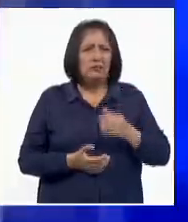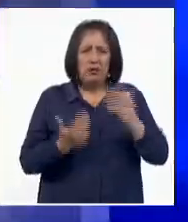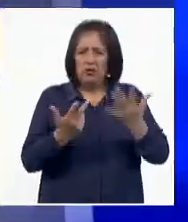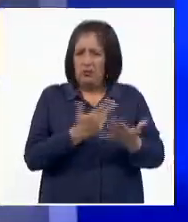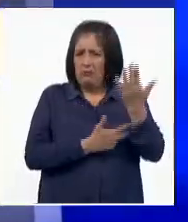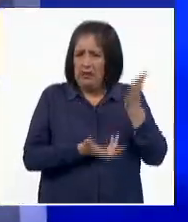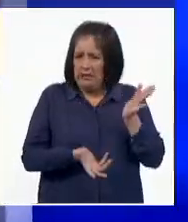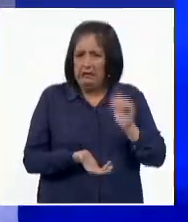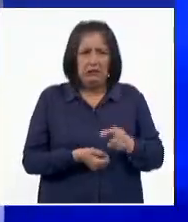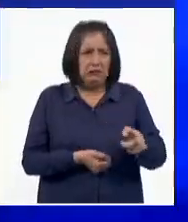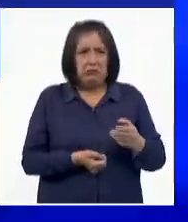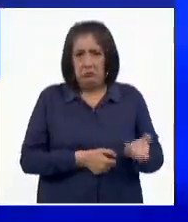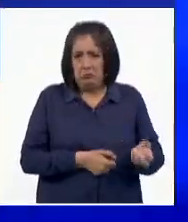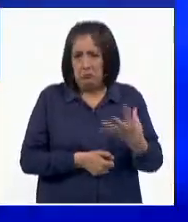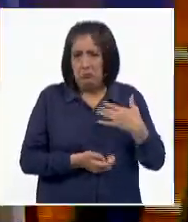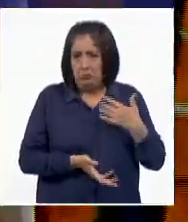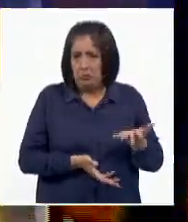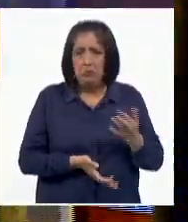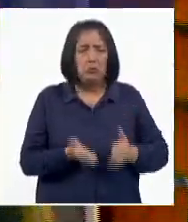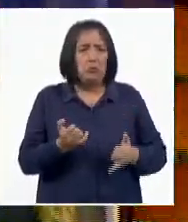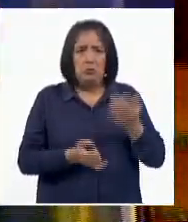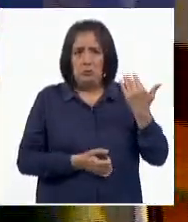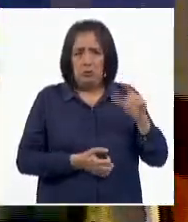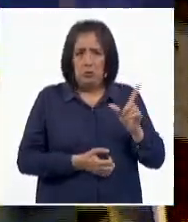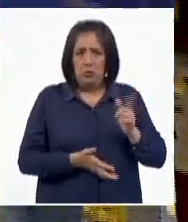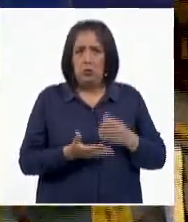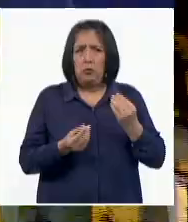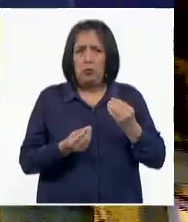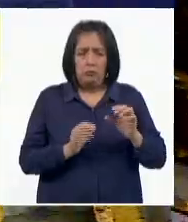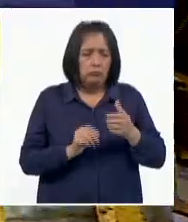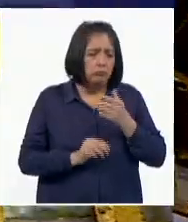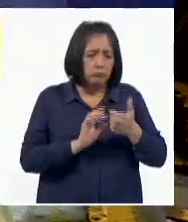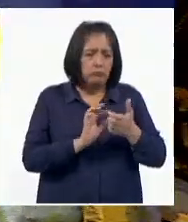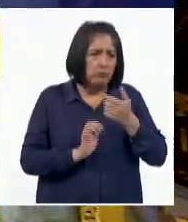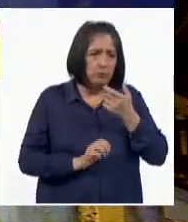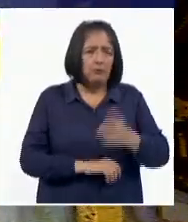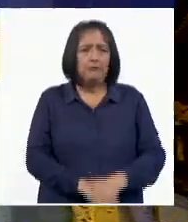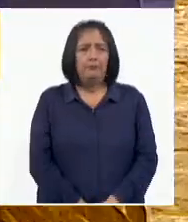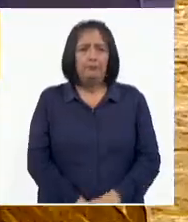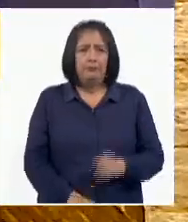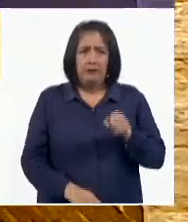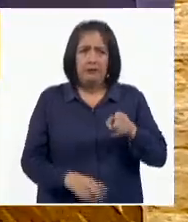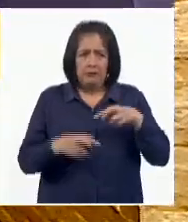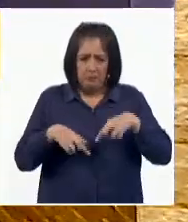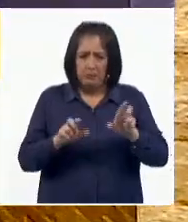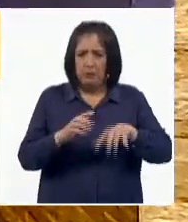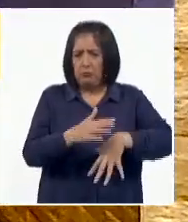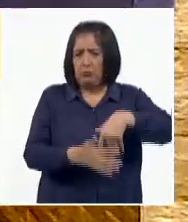mañana. Al menos, eso fue lo que nos dijo el último lunes a través de un intercomunicador. Me pidió permiso ese día y